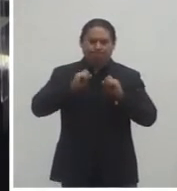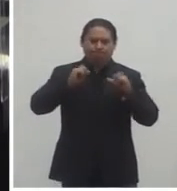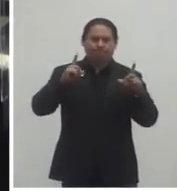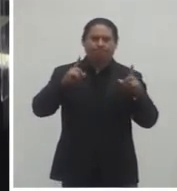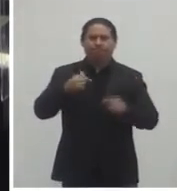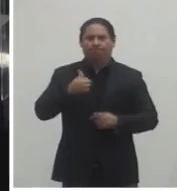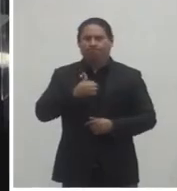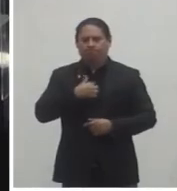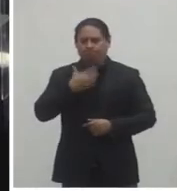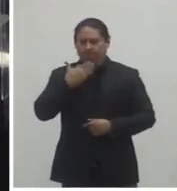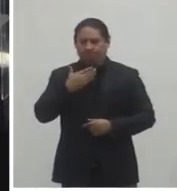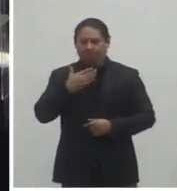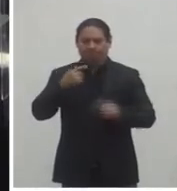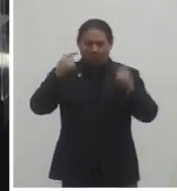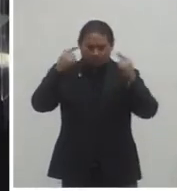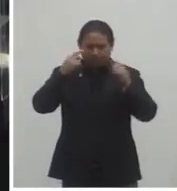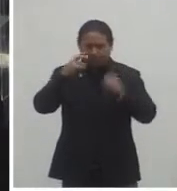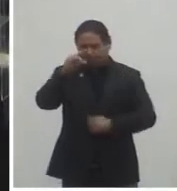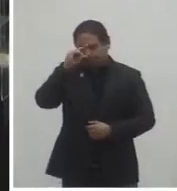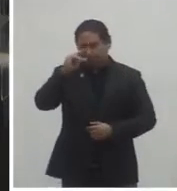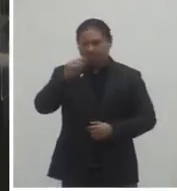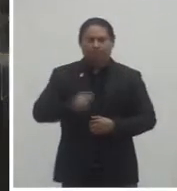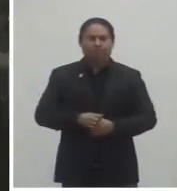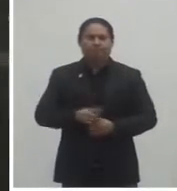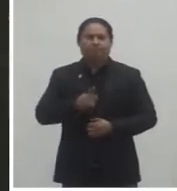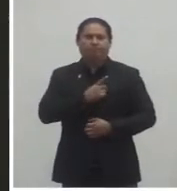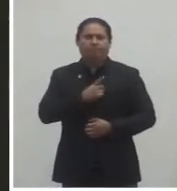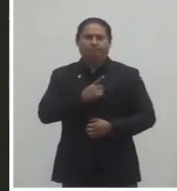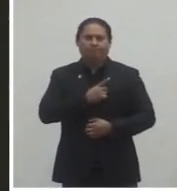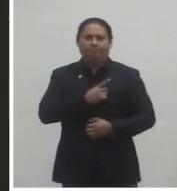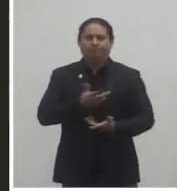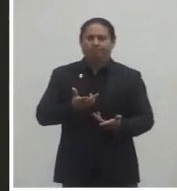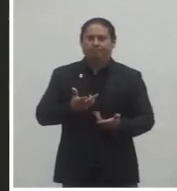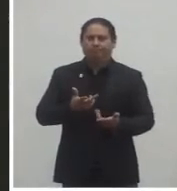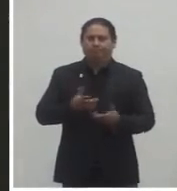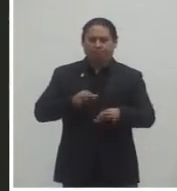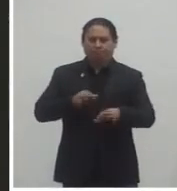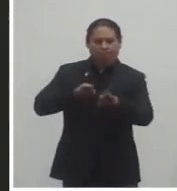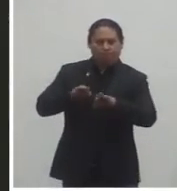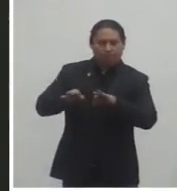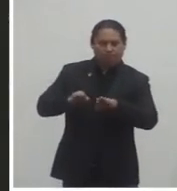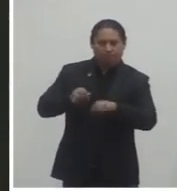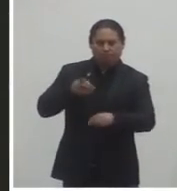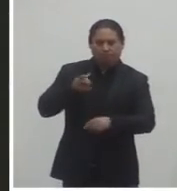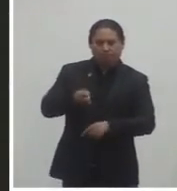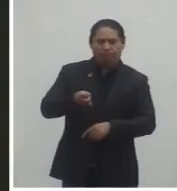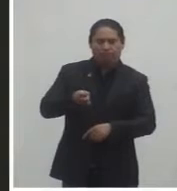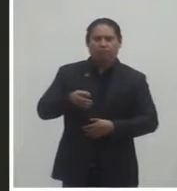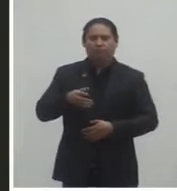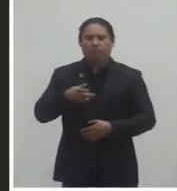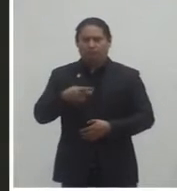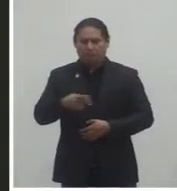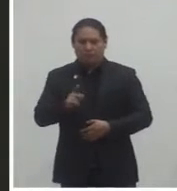con espíritu constructivo, pero no solo a través de nuestra tarea legislativa, sino también en defensa de la